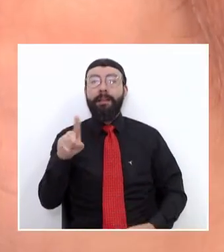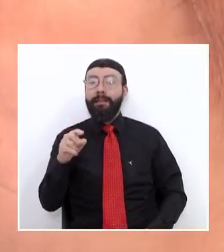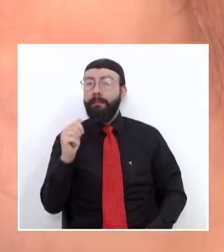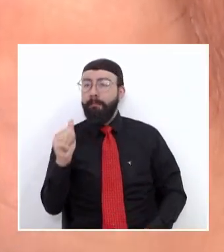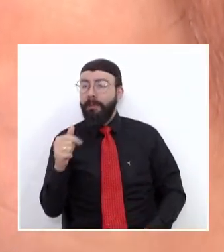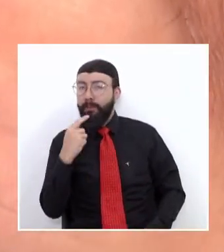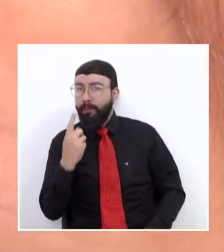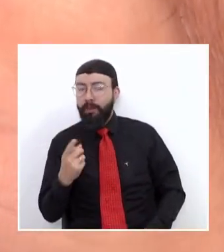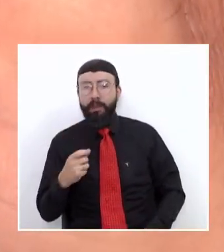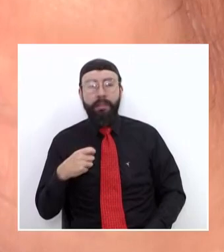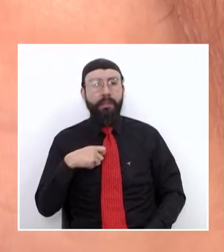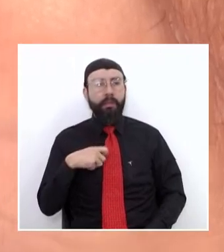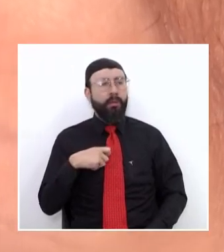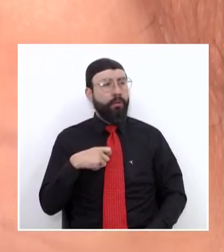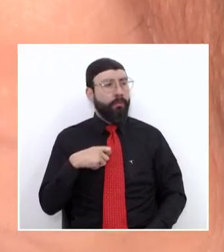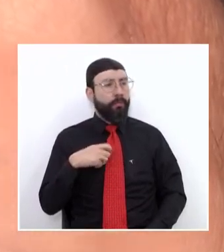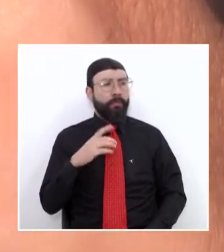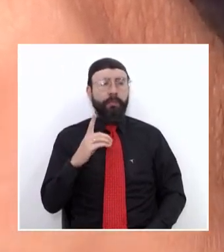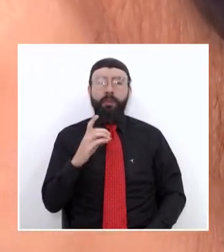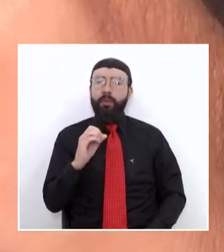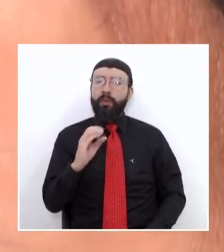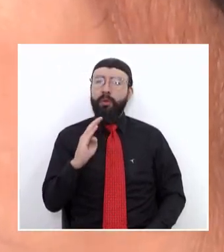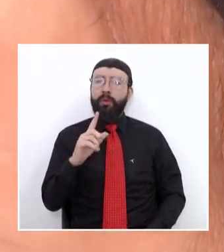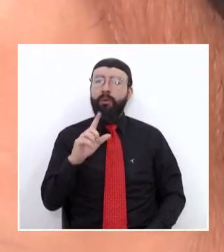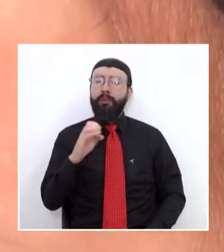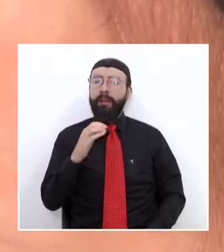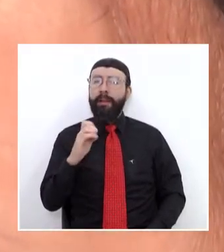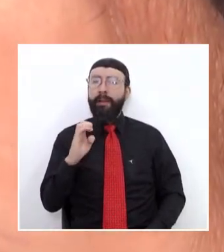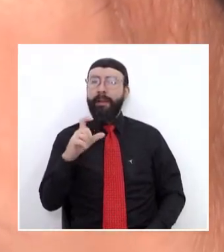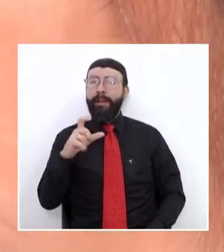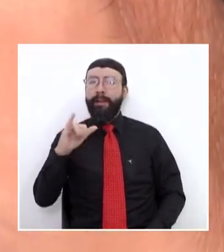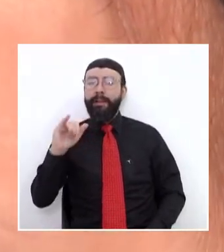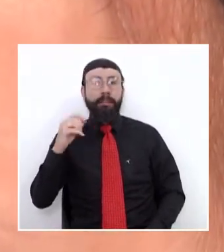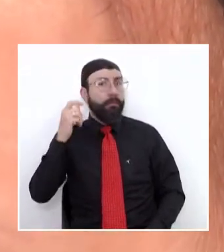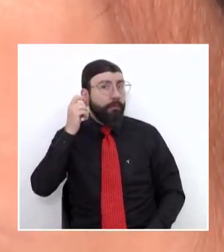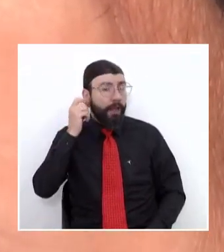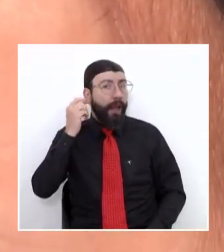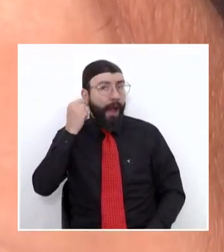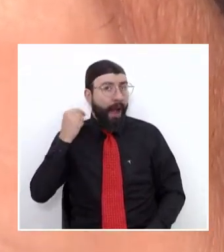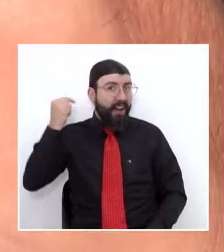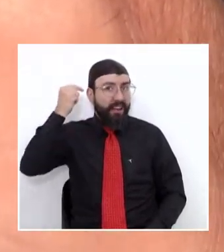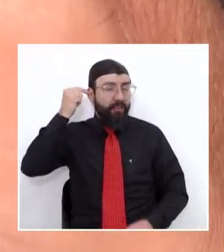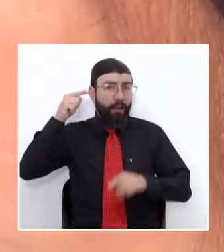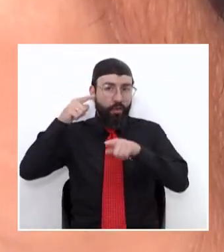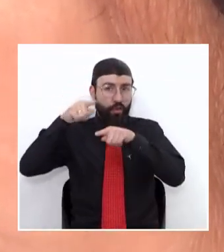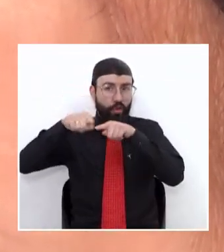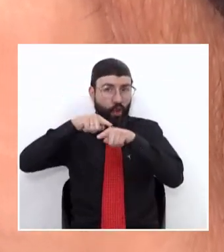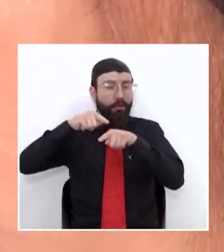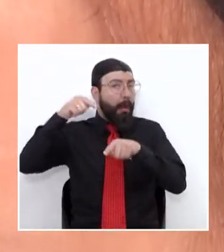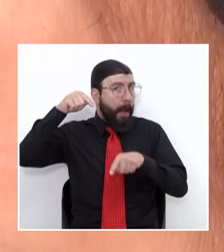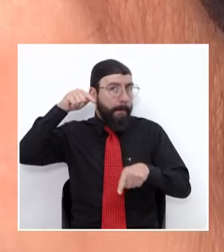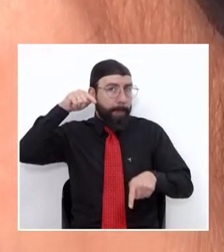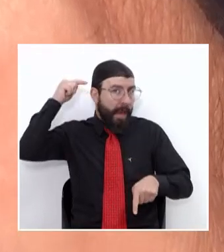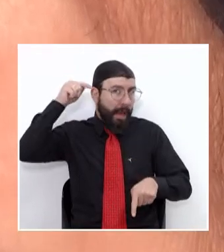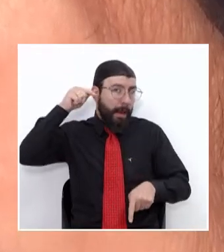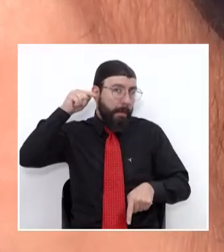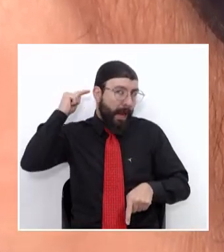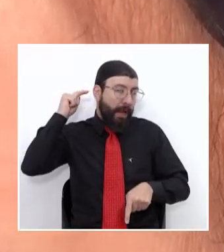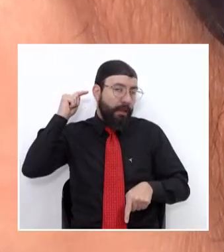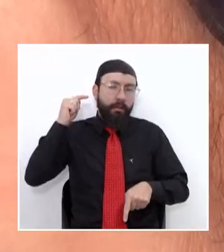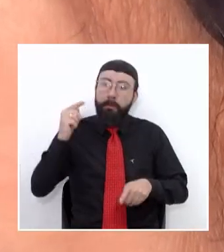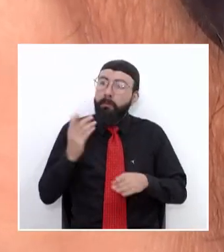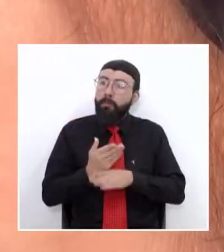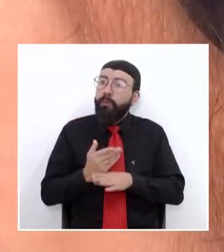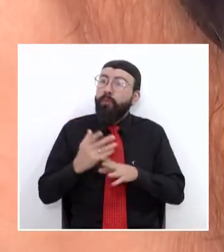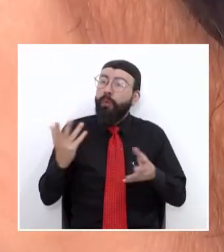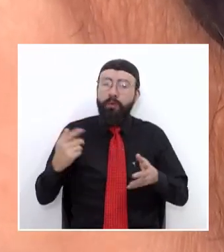doble hélix, o sea, 2 piercing ubicado en la parte superior de la oreja. ¿Qué problema me puede traer? Ya